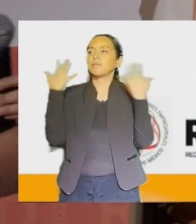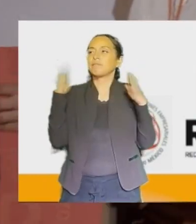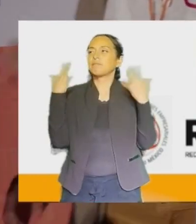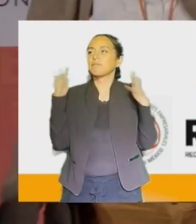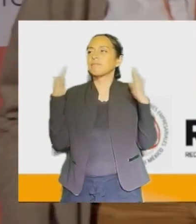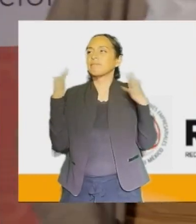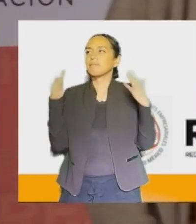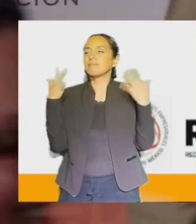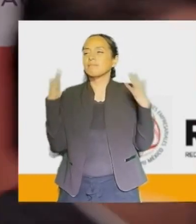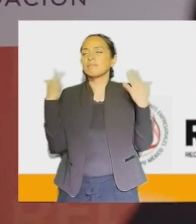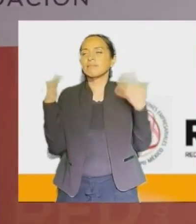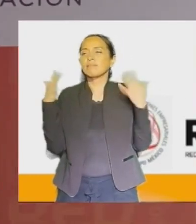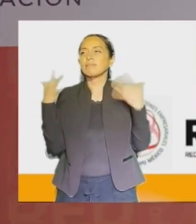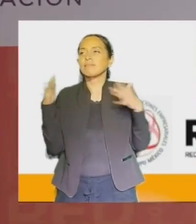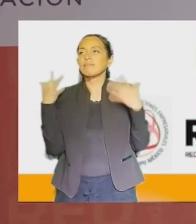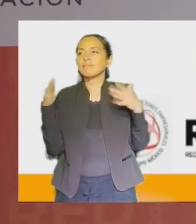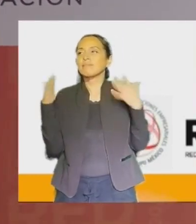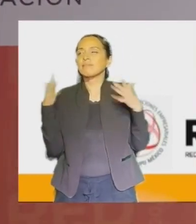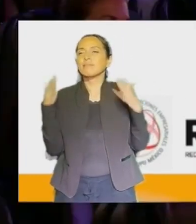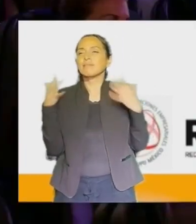Muy bien.